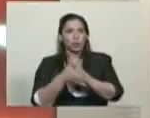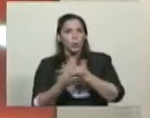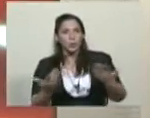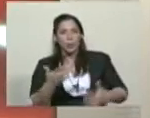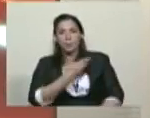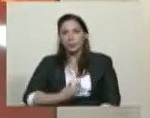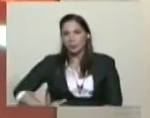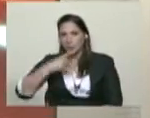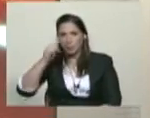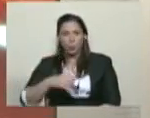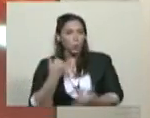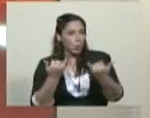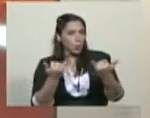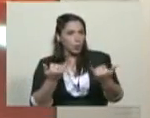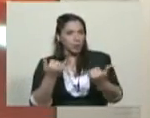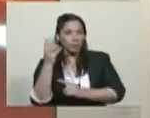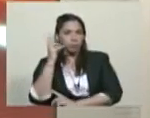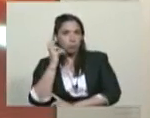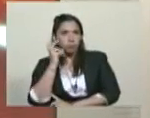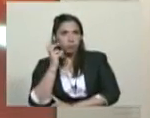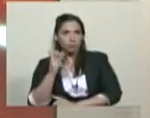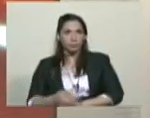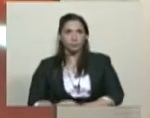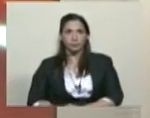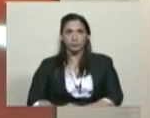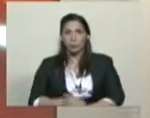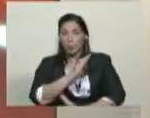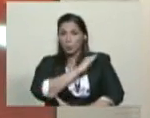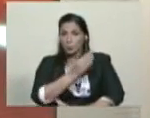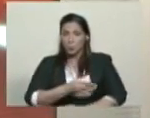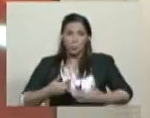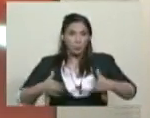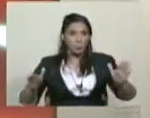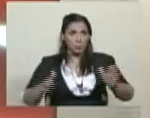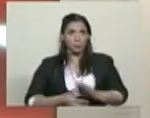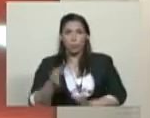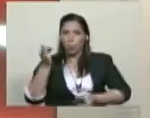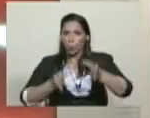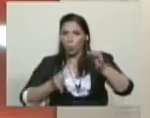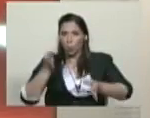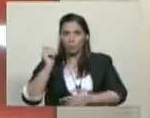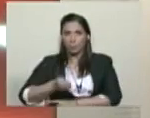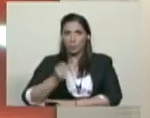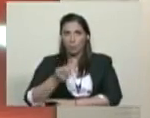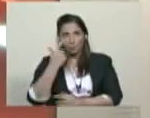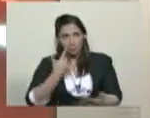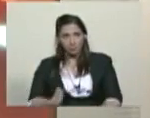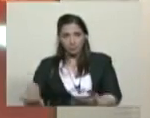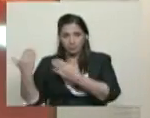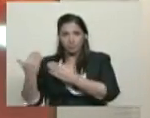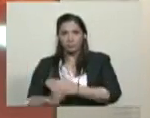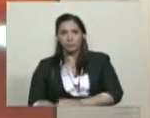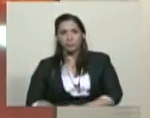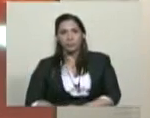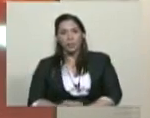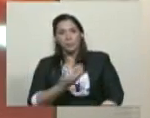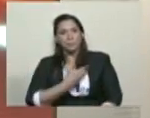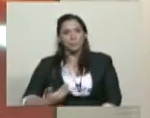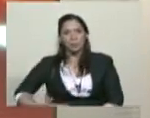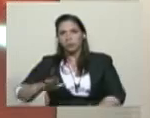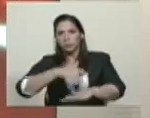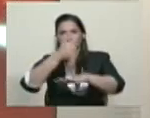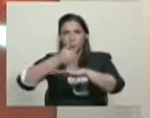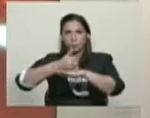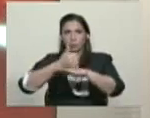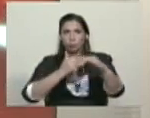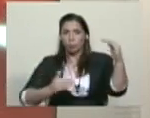pero a esta hora vamos a escuchar a otro presidente de un poder público específicamente el poder judicial el magistrado Michael Moreno presidente del tribunal supremo de Justicia que más temprano